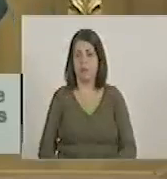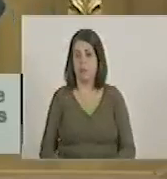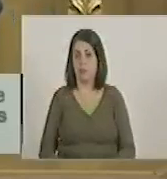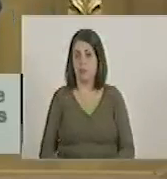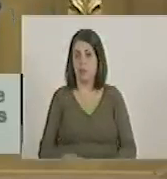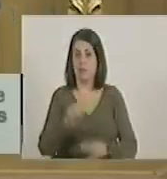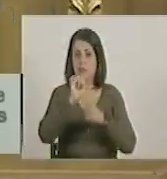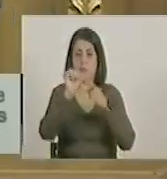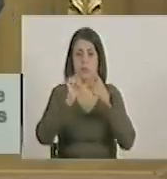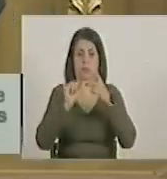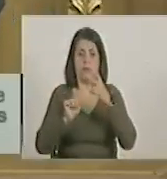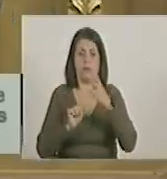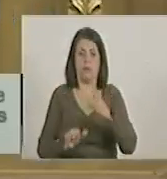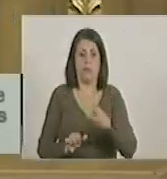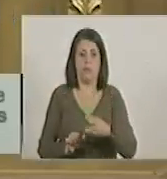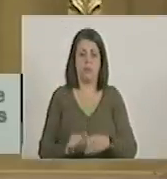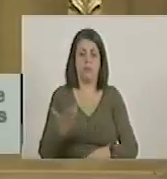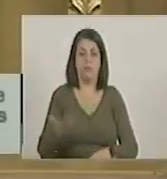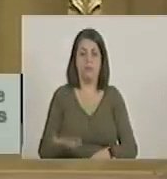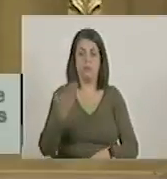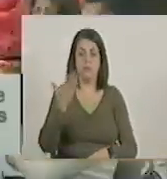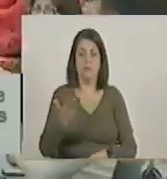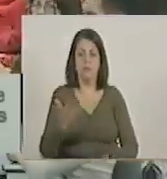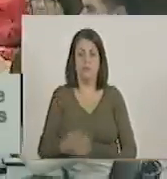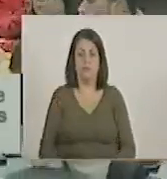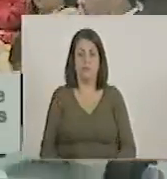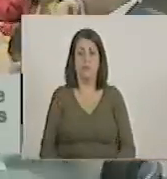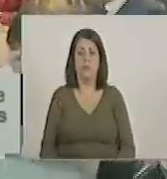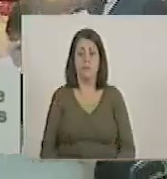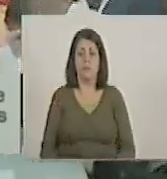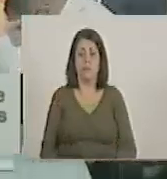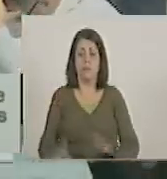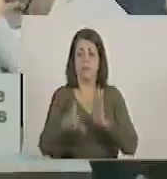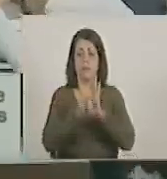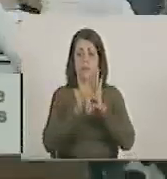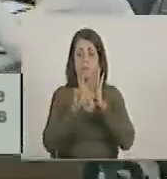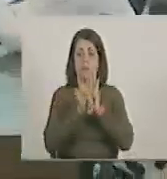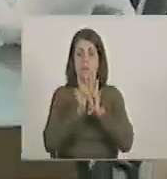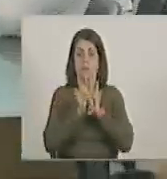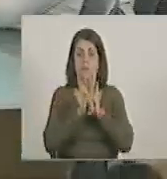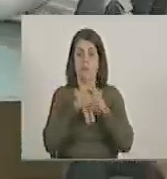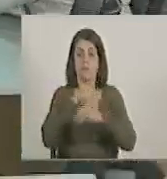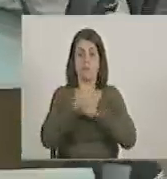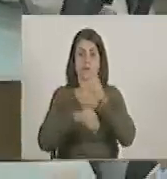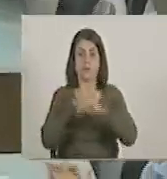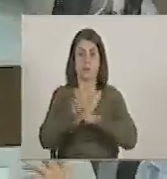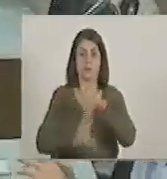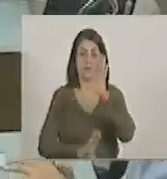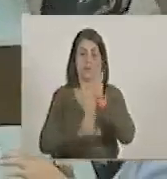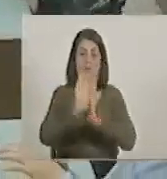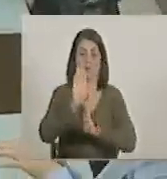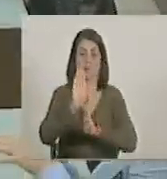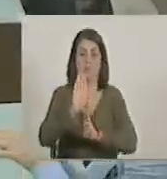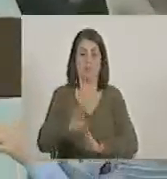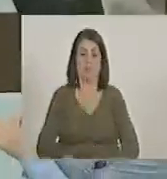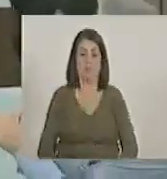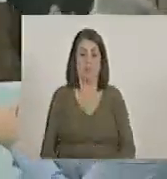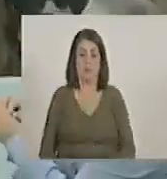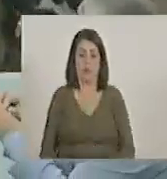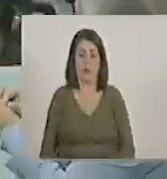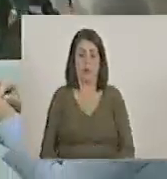Son aspectos fundamentales que compone una ley que se viene a desarrollar y que